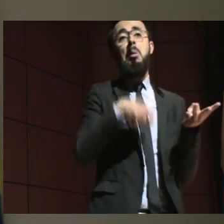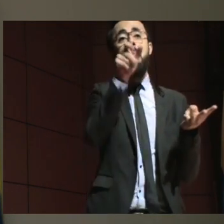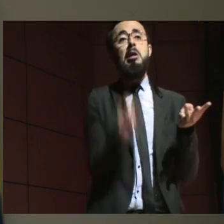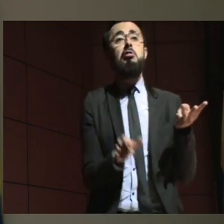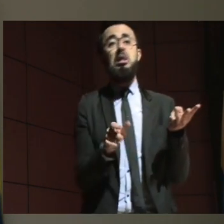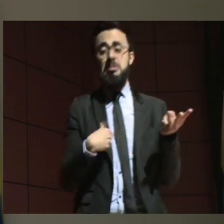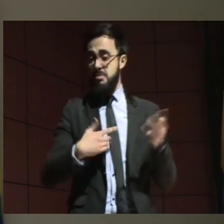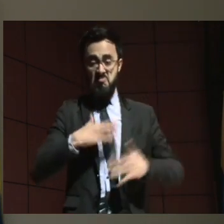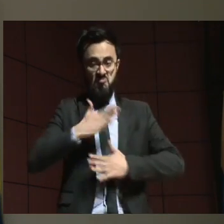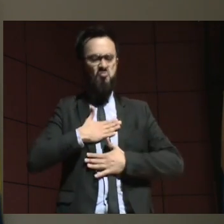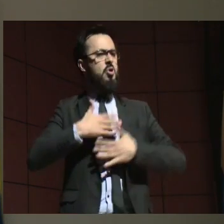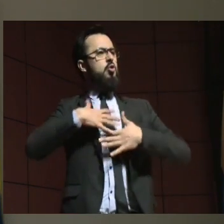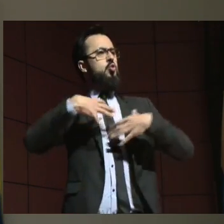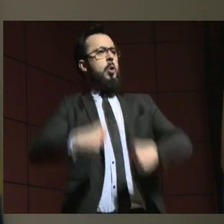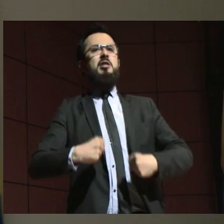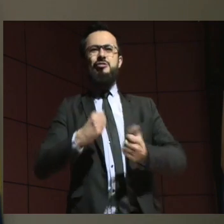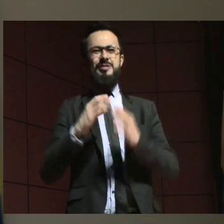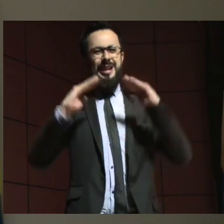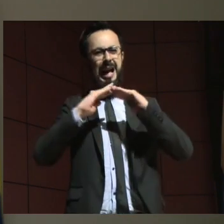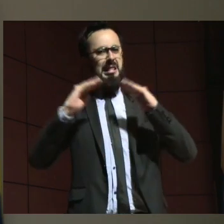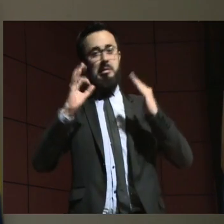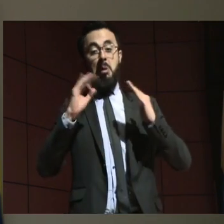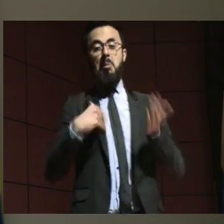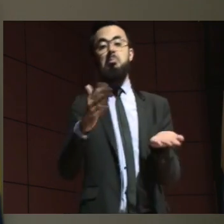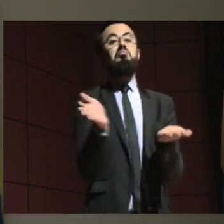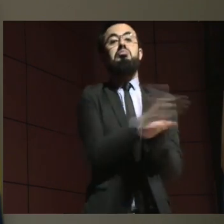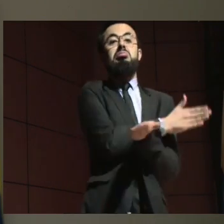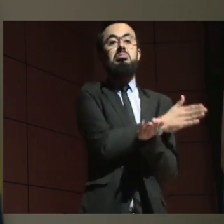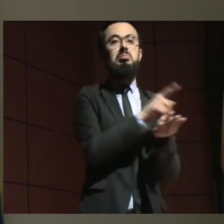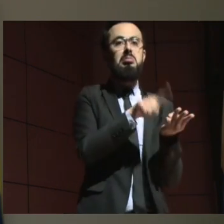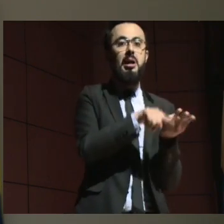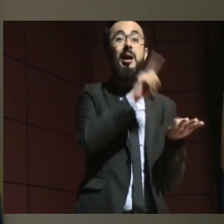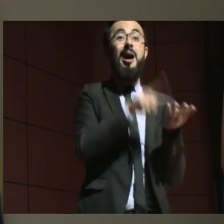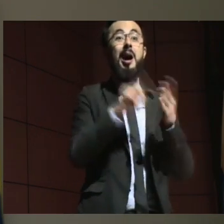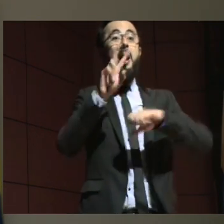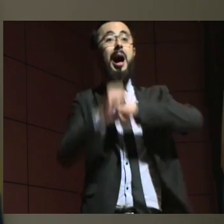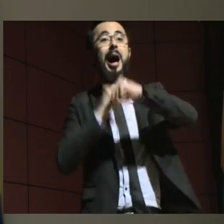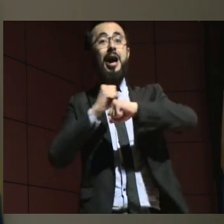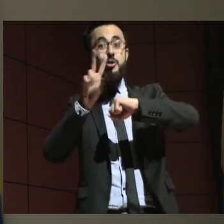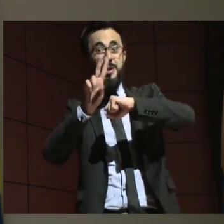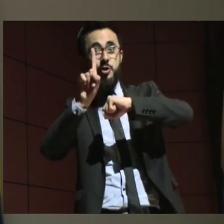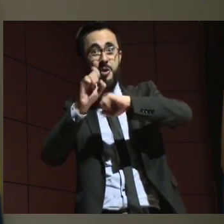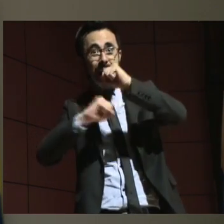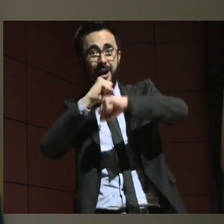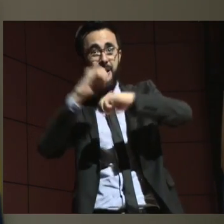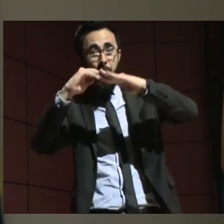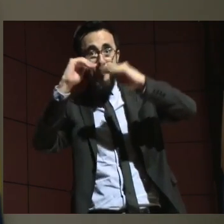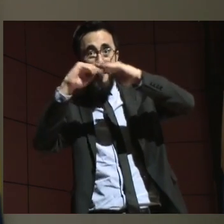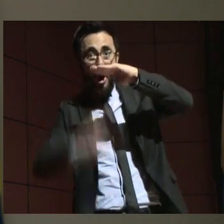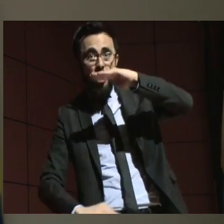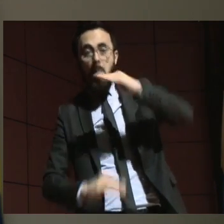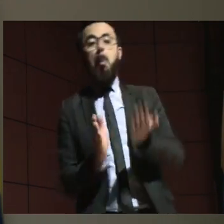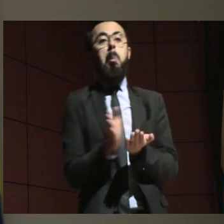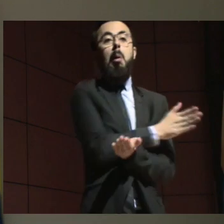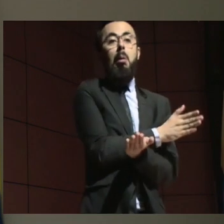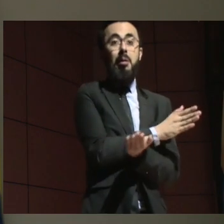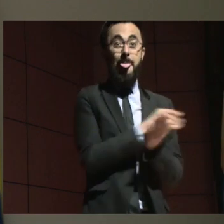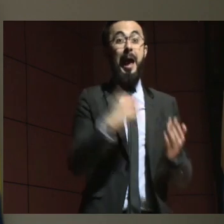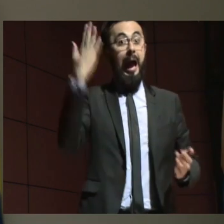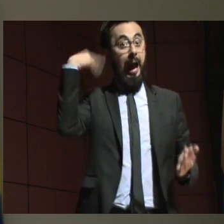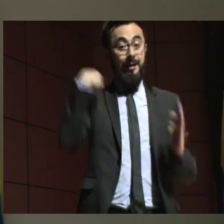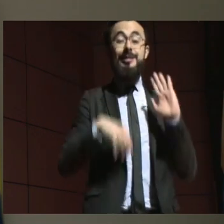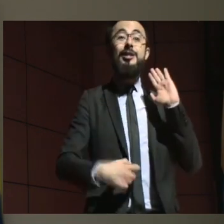de 21 años. Había una gran restricción en la capacidad jurídica. Es más, había un artículo en el Código Civil que decía que las mujeres, cuando